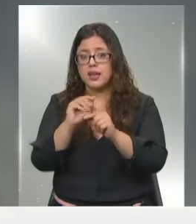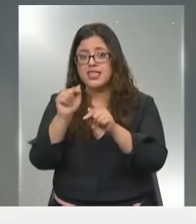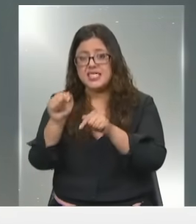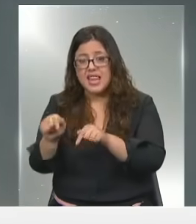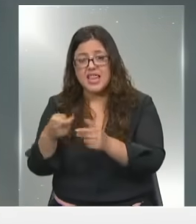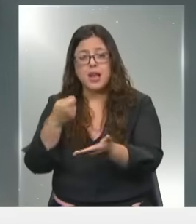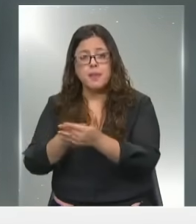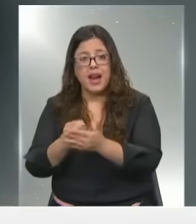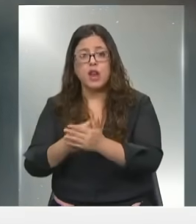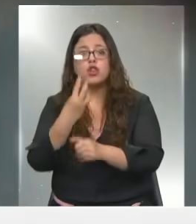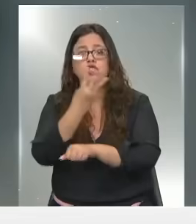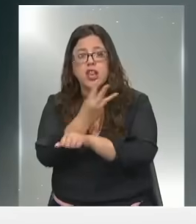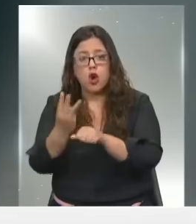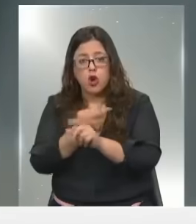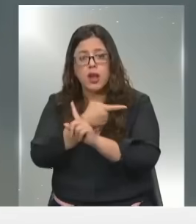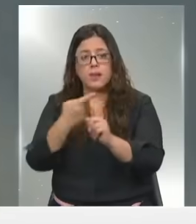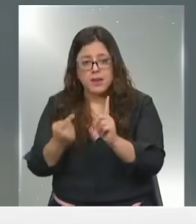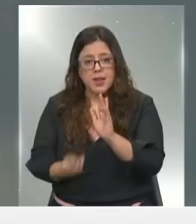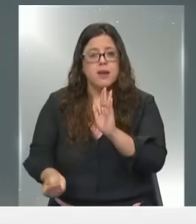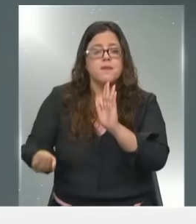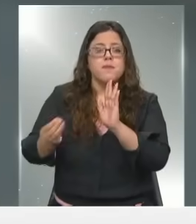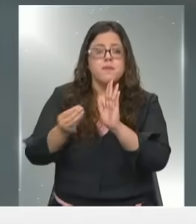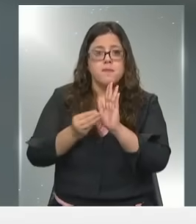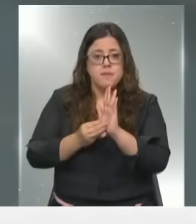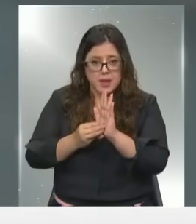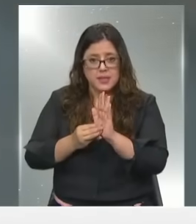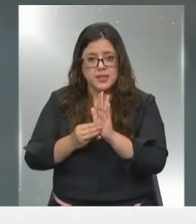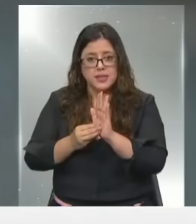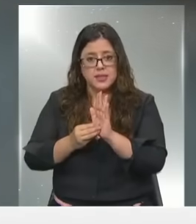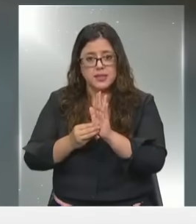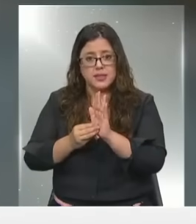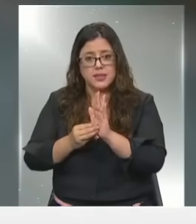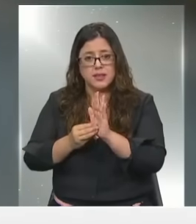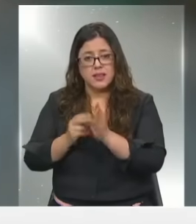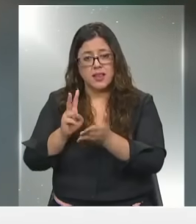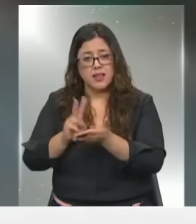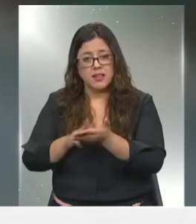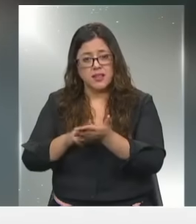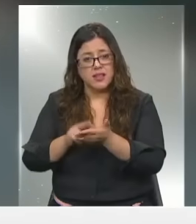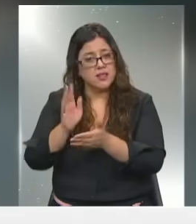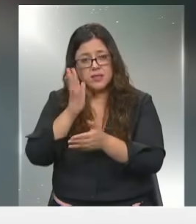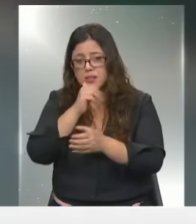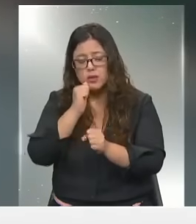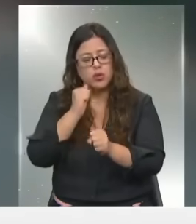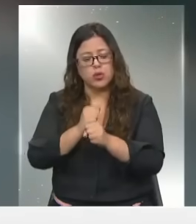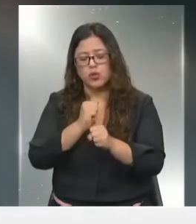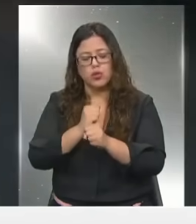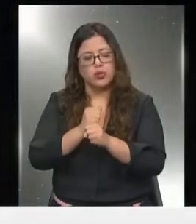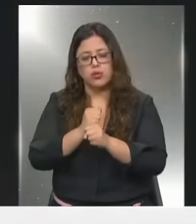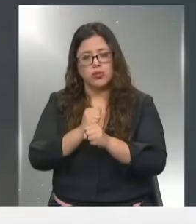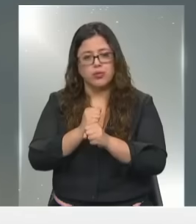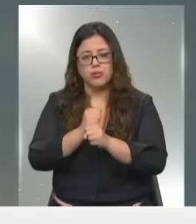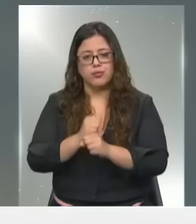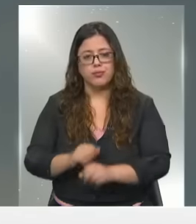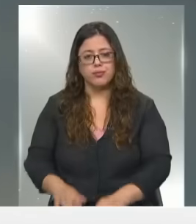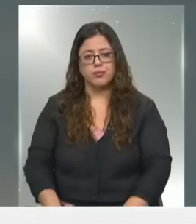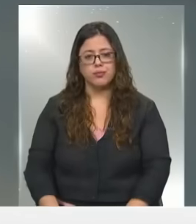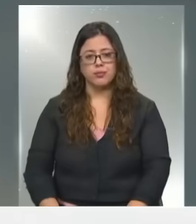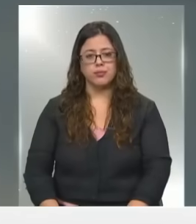le pagaron 3 horas y media extra, que en realidad no habría trabajado.